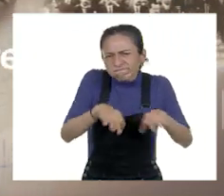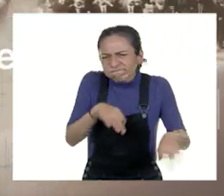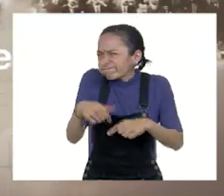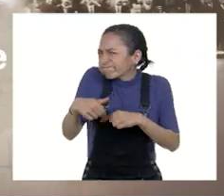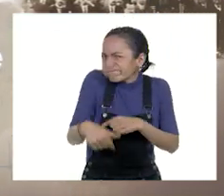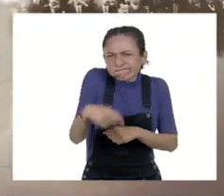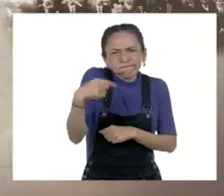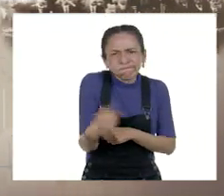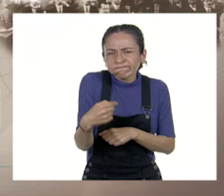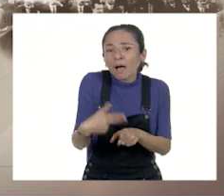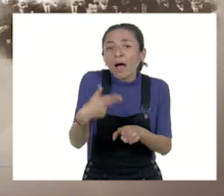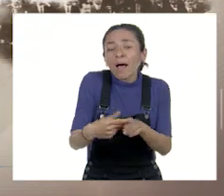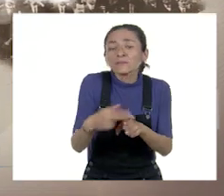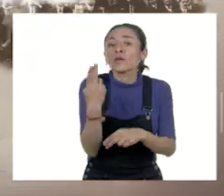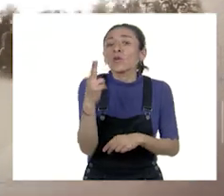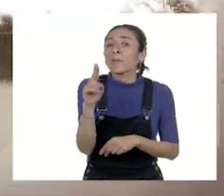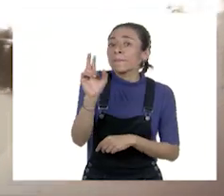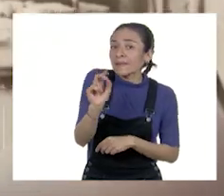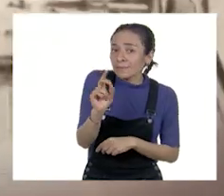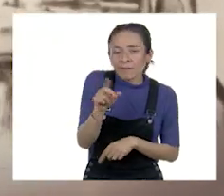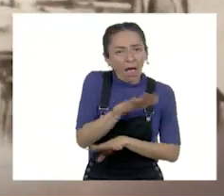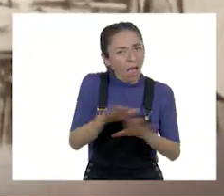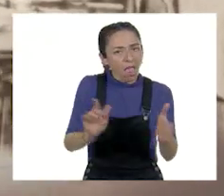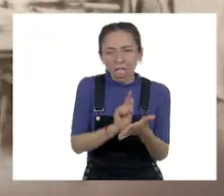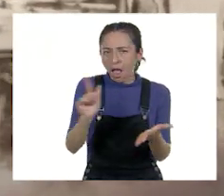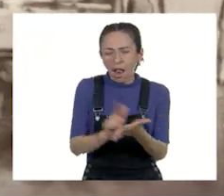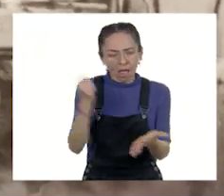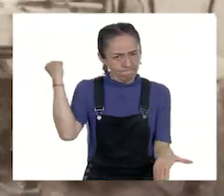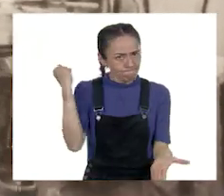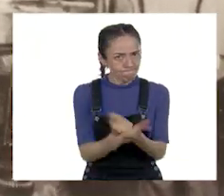de noviembre en que se declaró legalmente instalado.